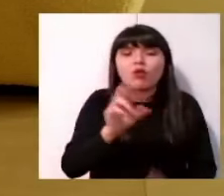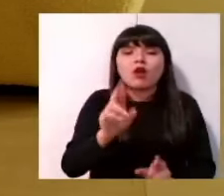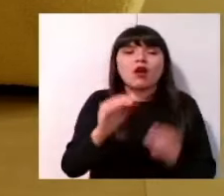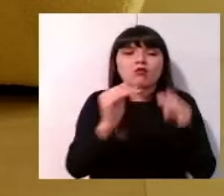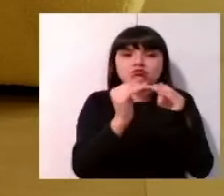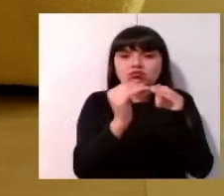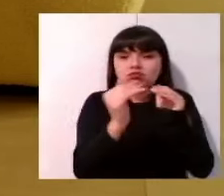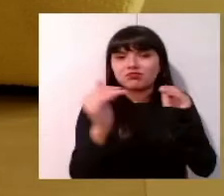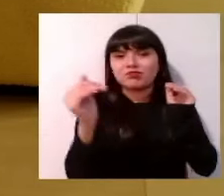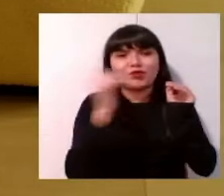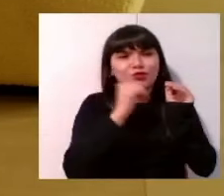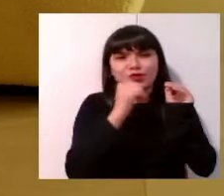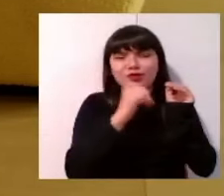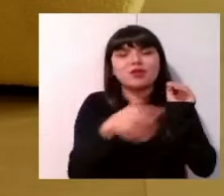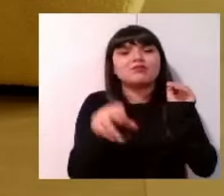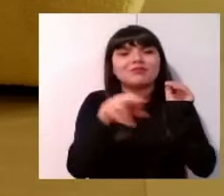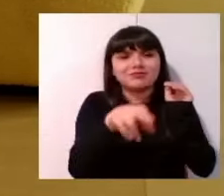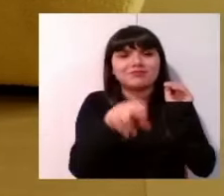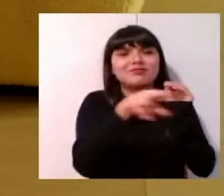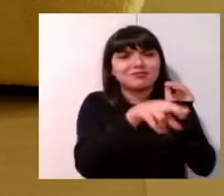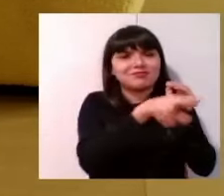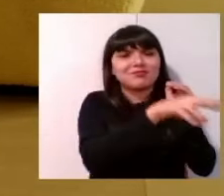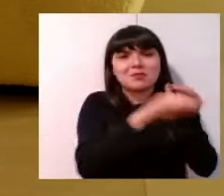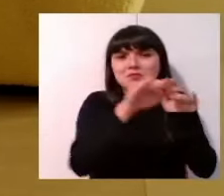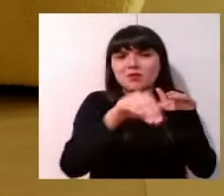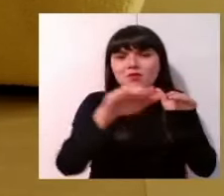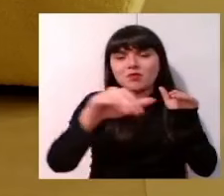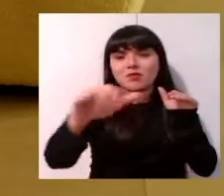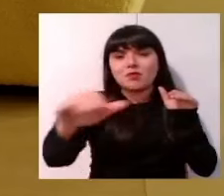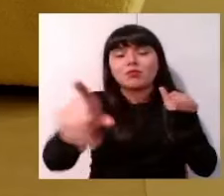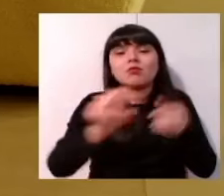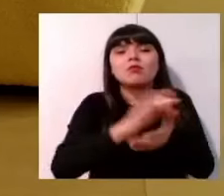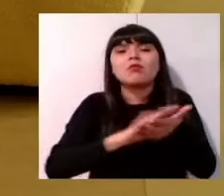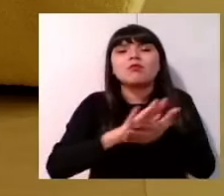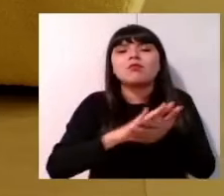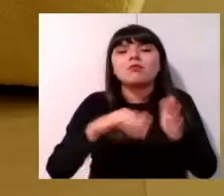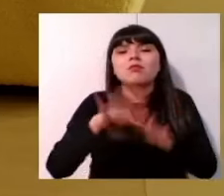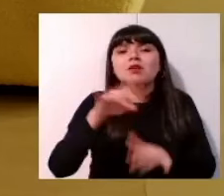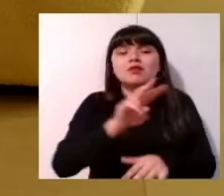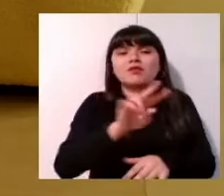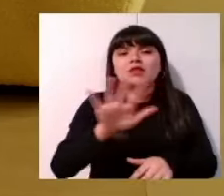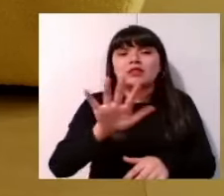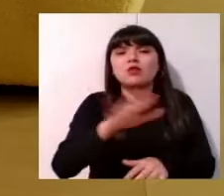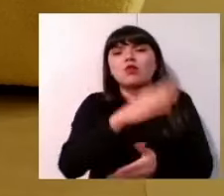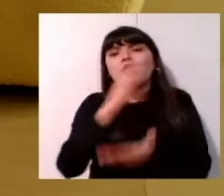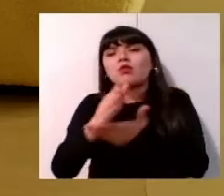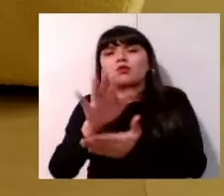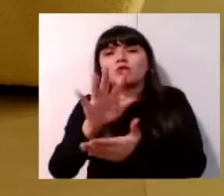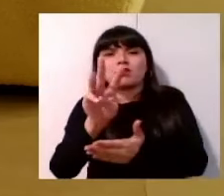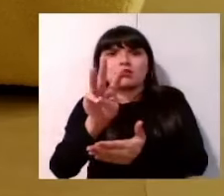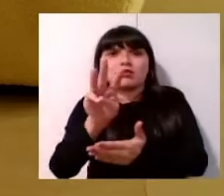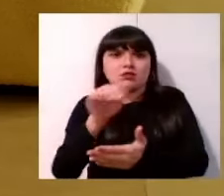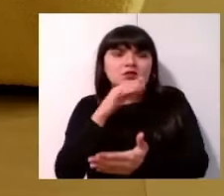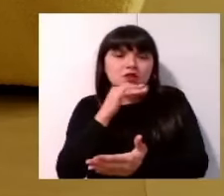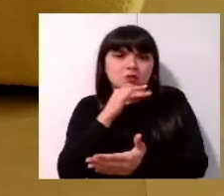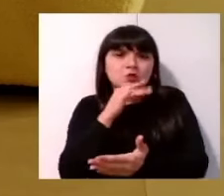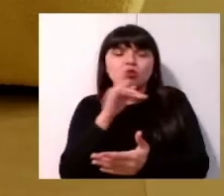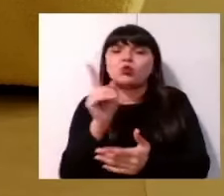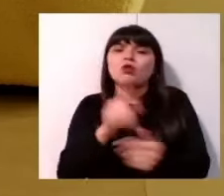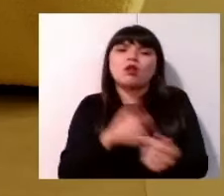predecible, cortita, no más allá de 25, 30 minutos, ojalá menos, no prolongar mucho esto,